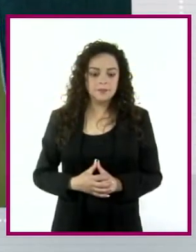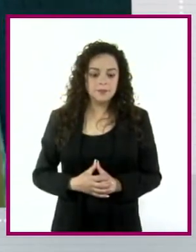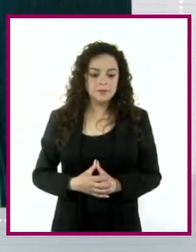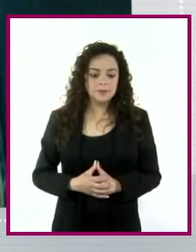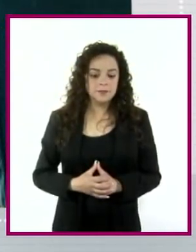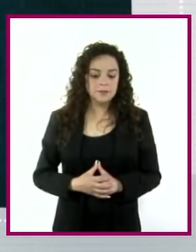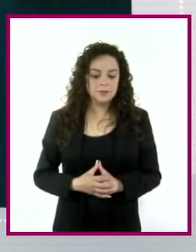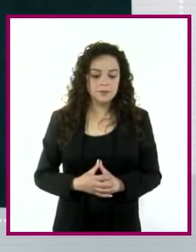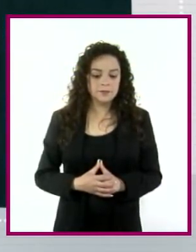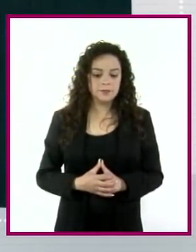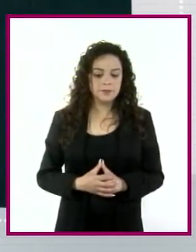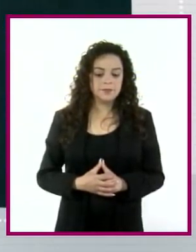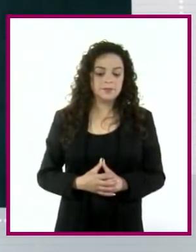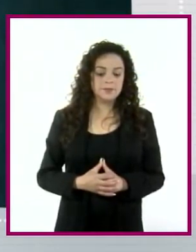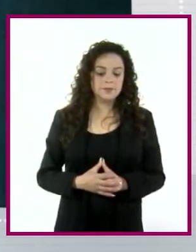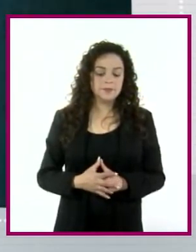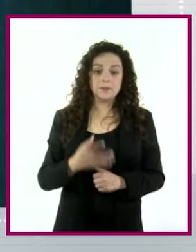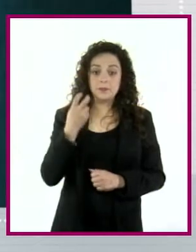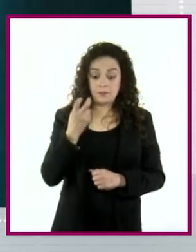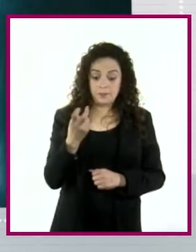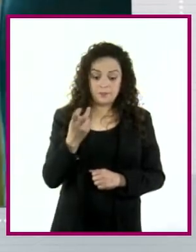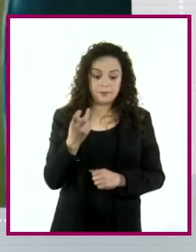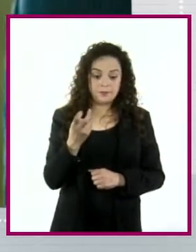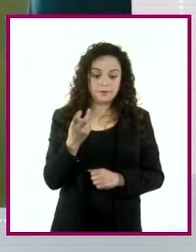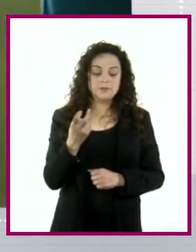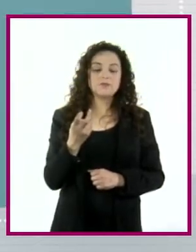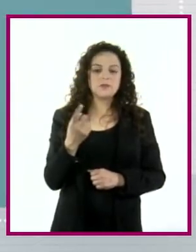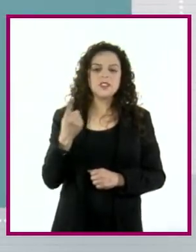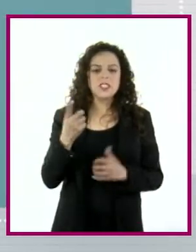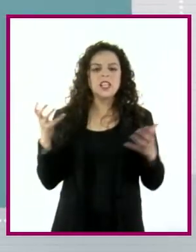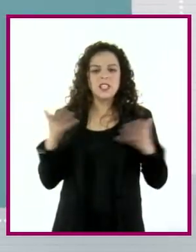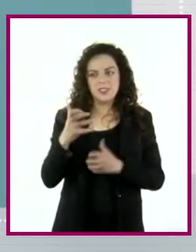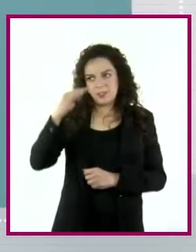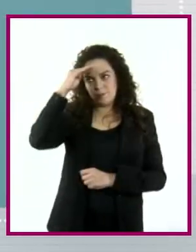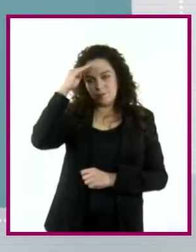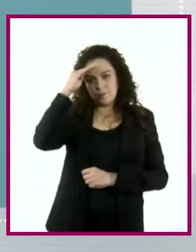femenino. Y entonces, generalmente, lo que hacemos es